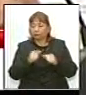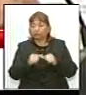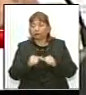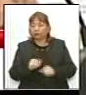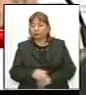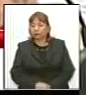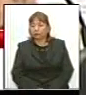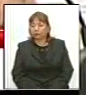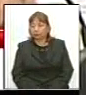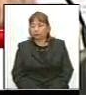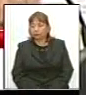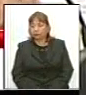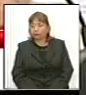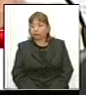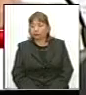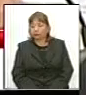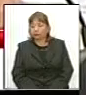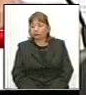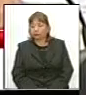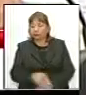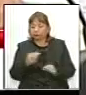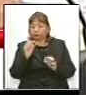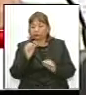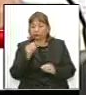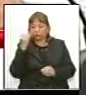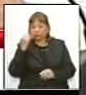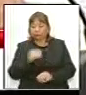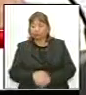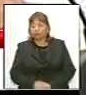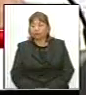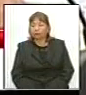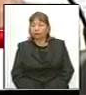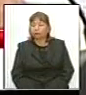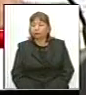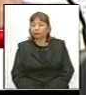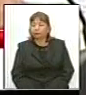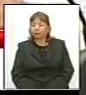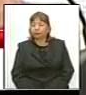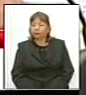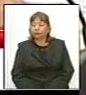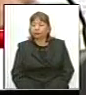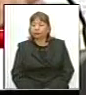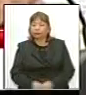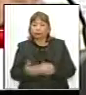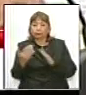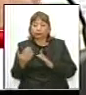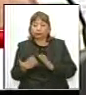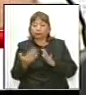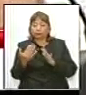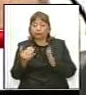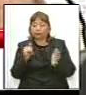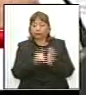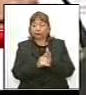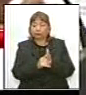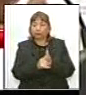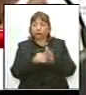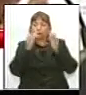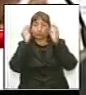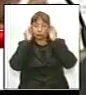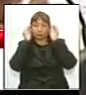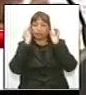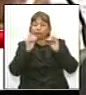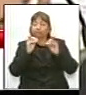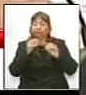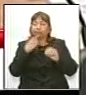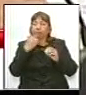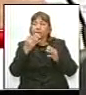esperando. ¿Me permite terminar la idea, por favor, congresista? Un minutito. Seguir esperando a que llegara esa opinión era